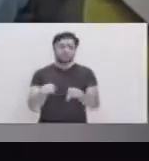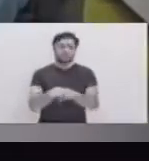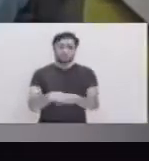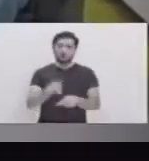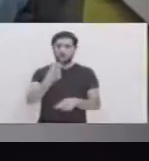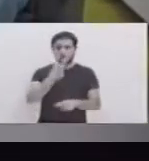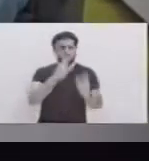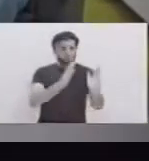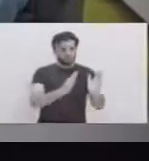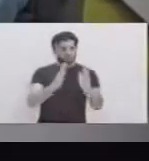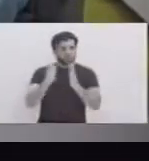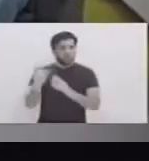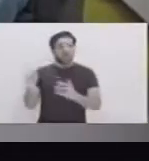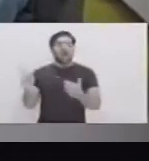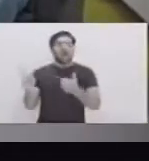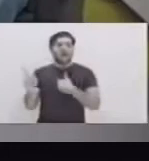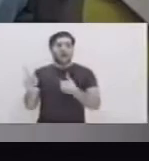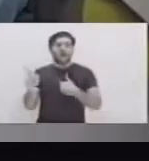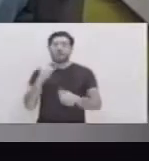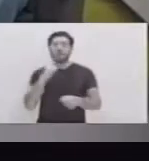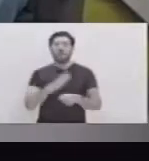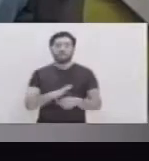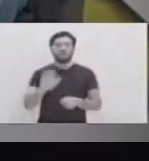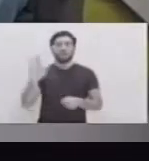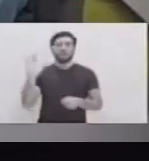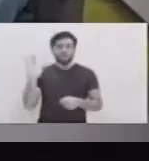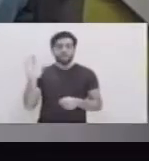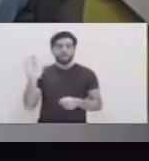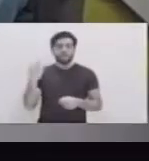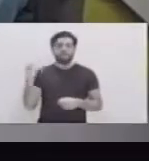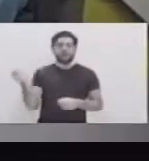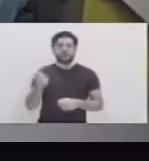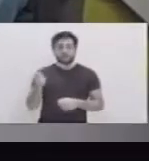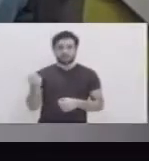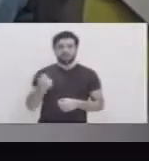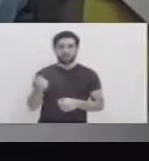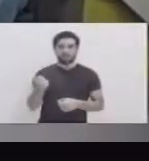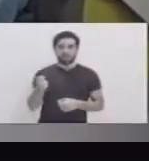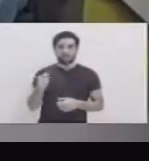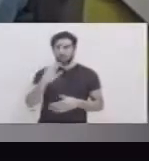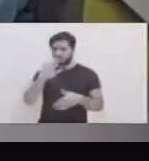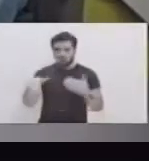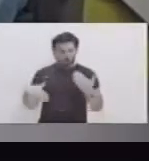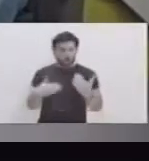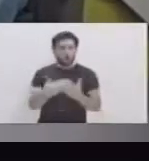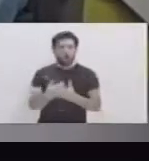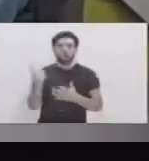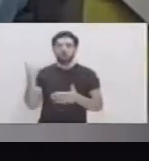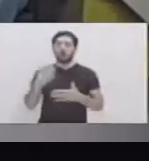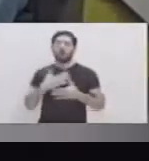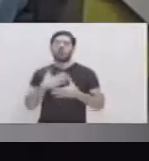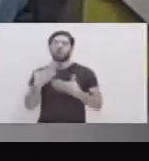de igual manera, pues, de las dos partes, ¿verdad? Que existe un compromiso de amistad, de todos los aspectos que usted mencionó, ¿verdad?